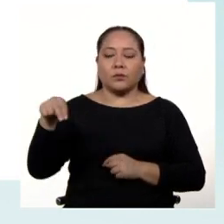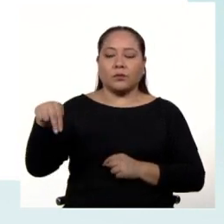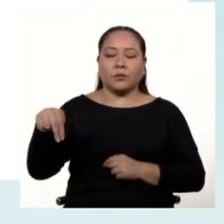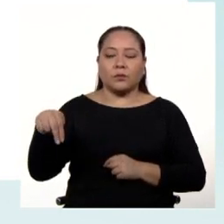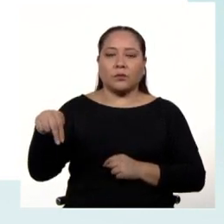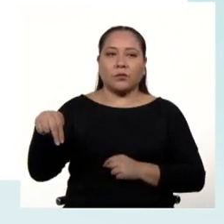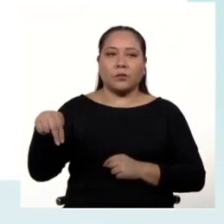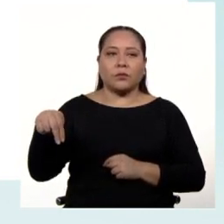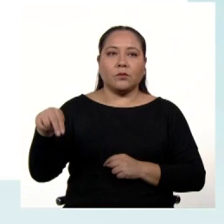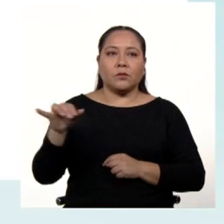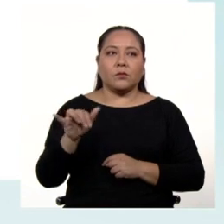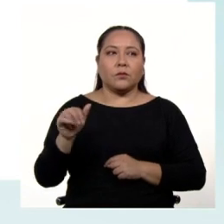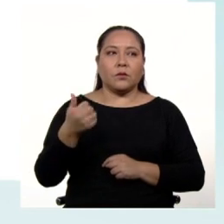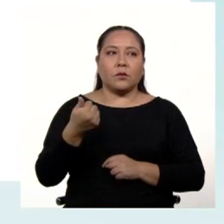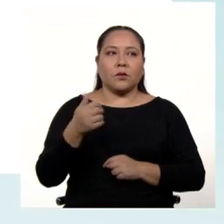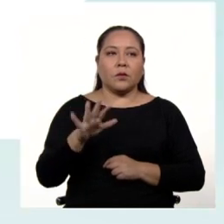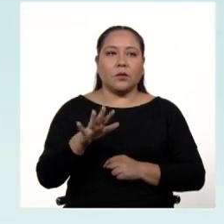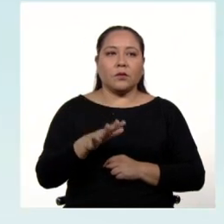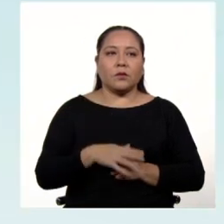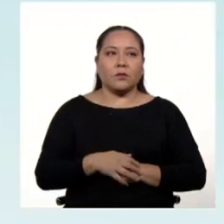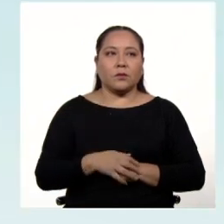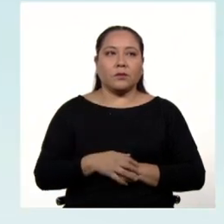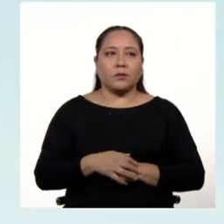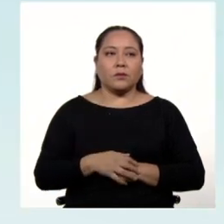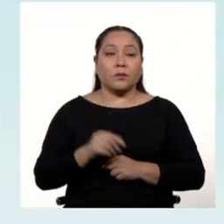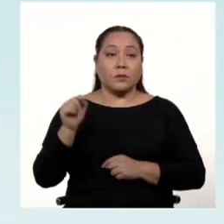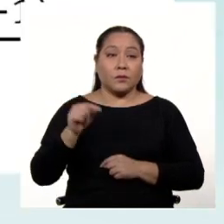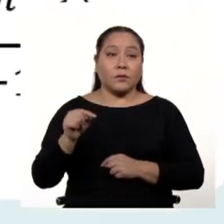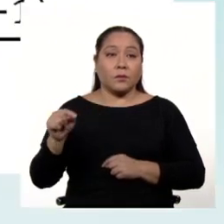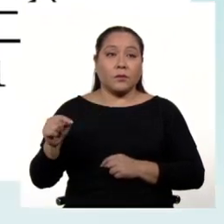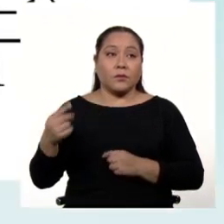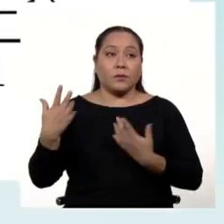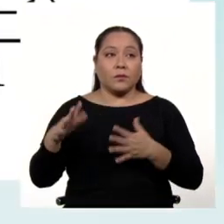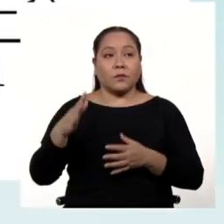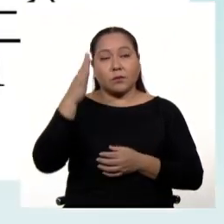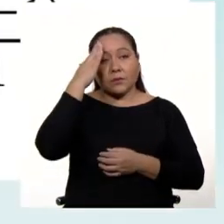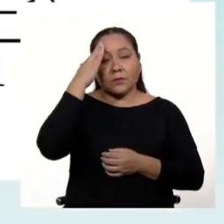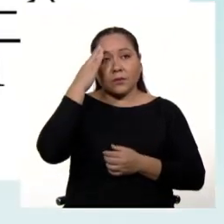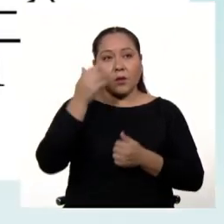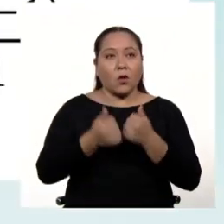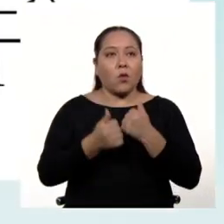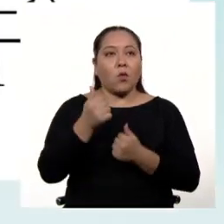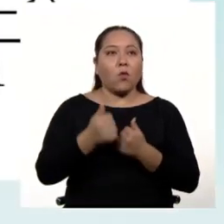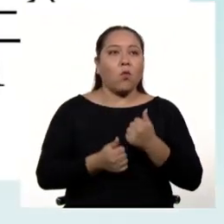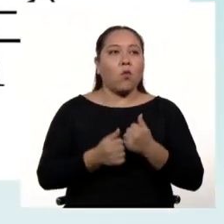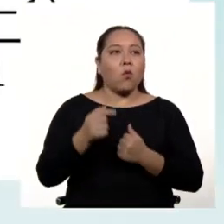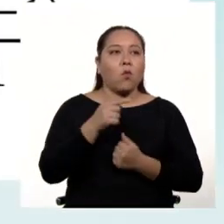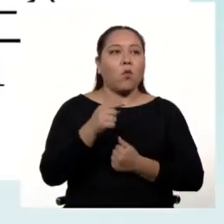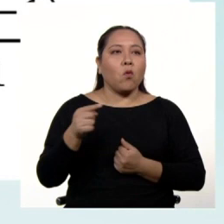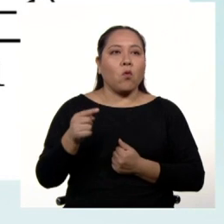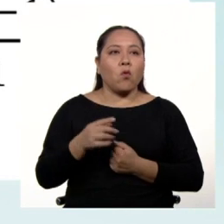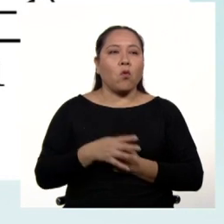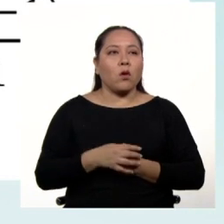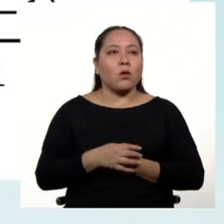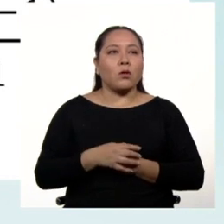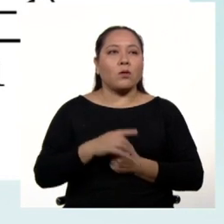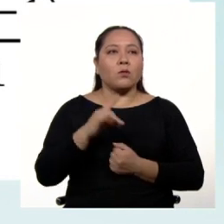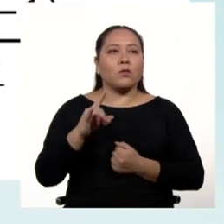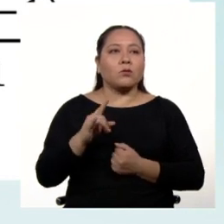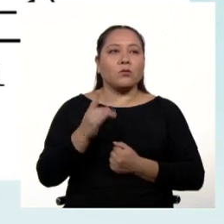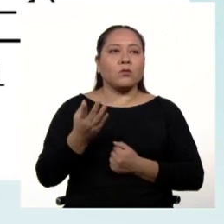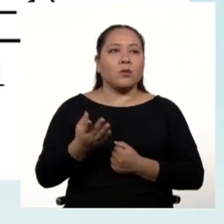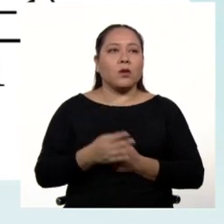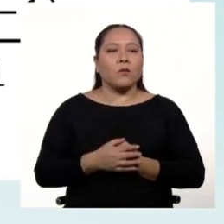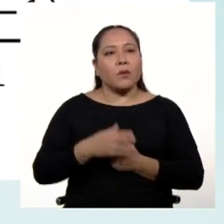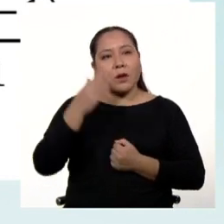de término n es 15. A partir de los datos determinamos cuál de las expresiones matemáticas debemos usar